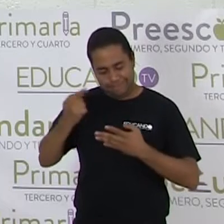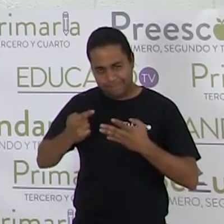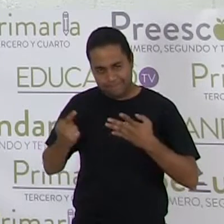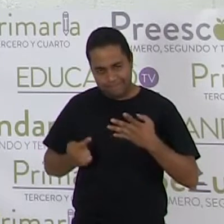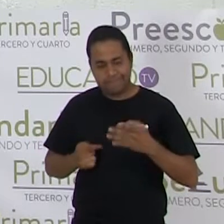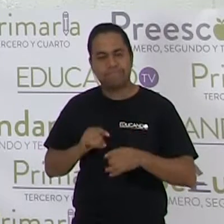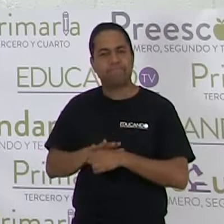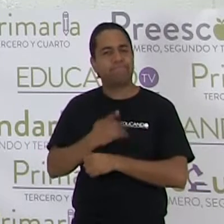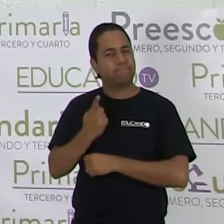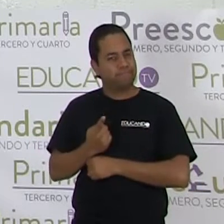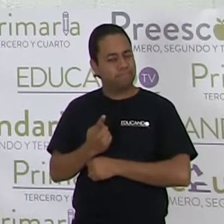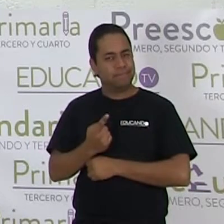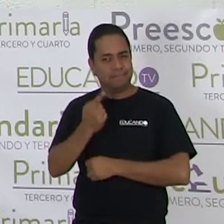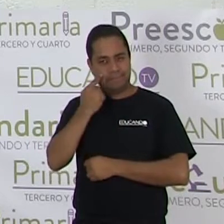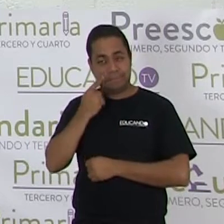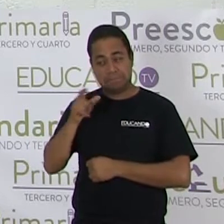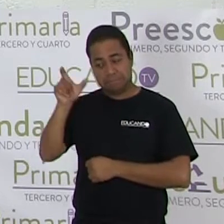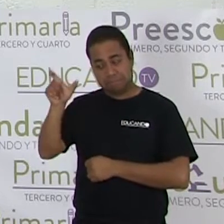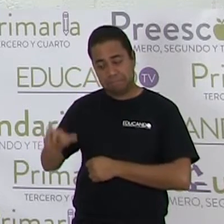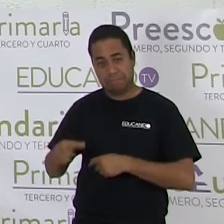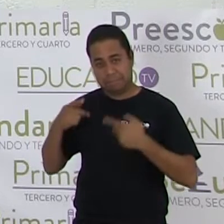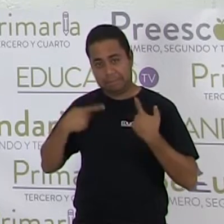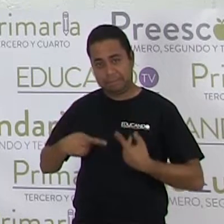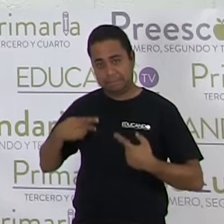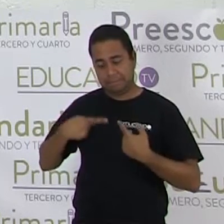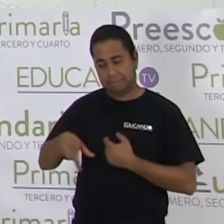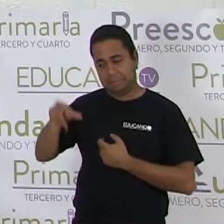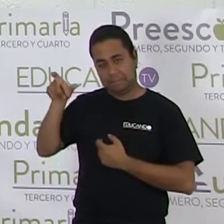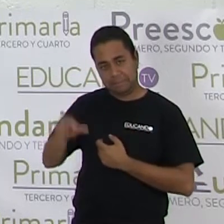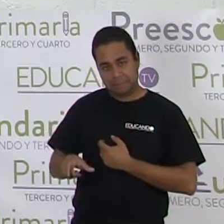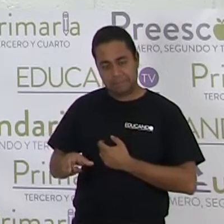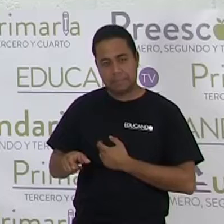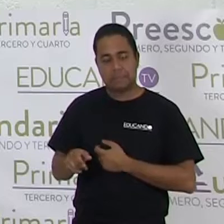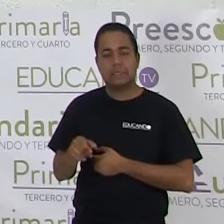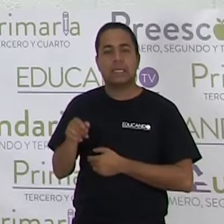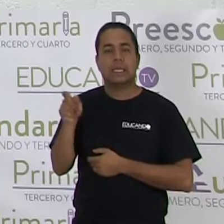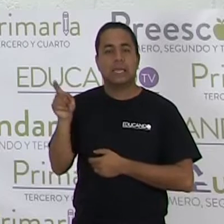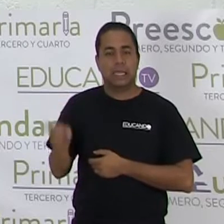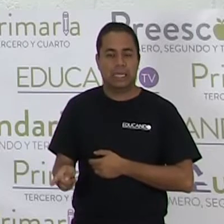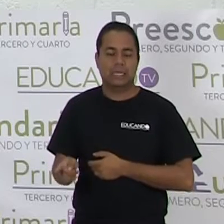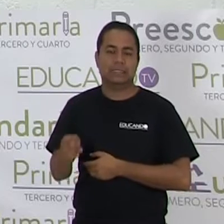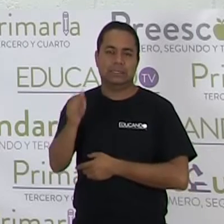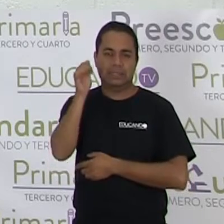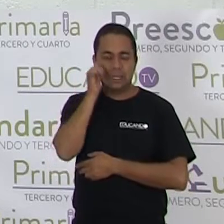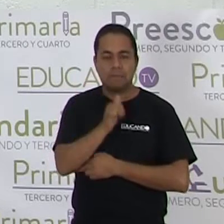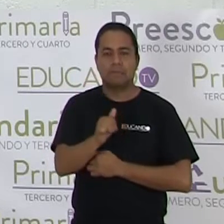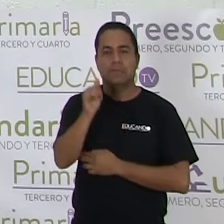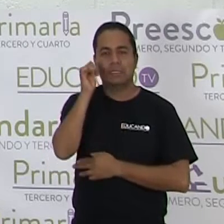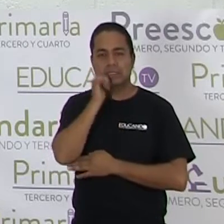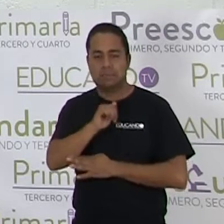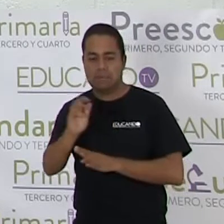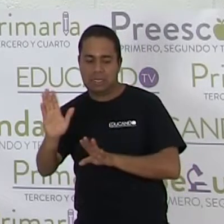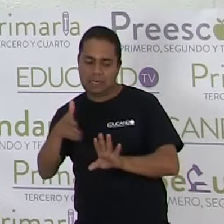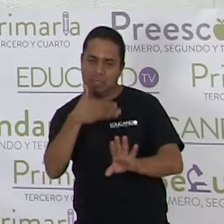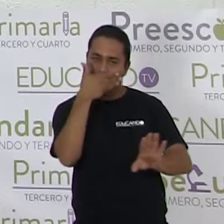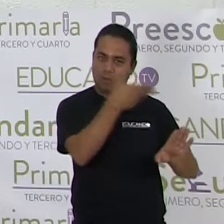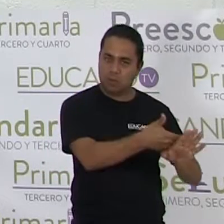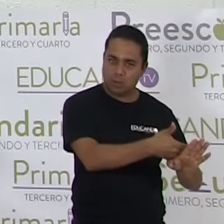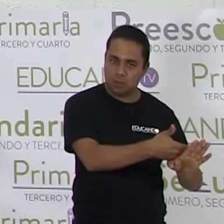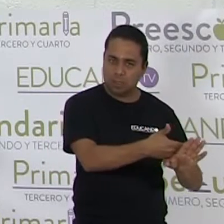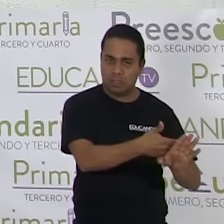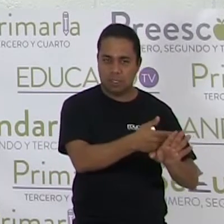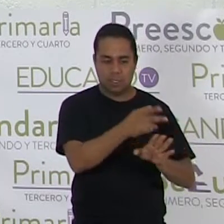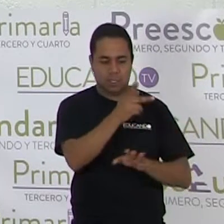porque estos personajes son los que siempre están en contra de los